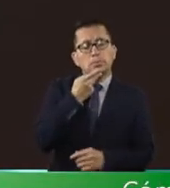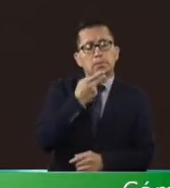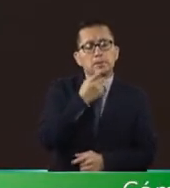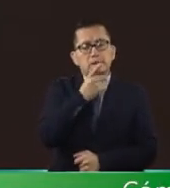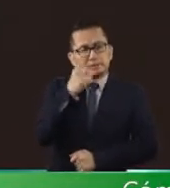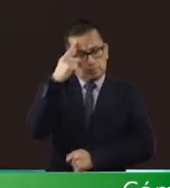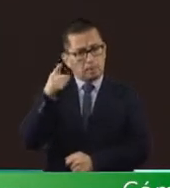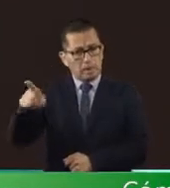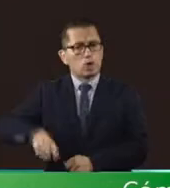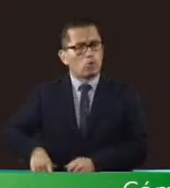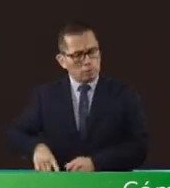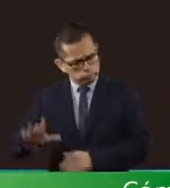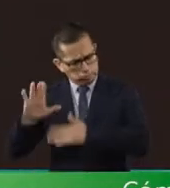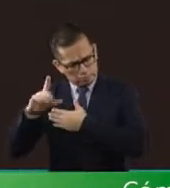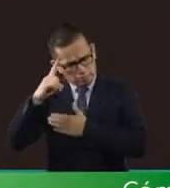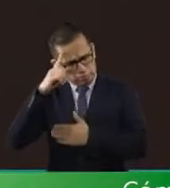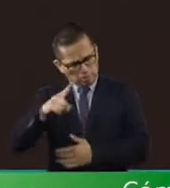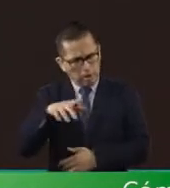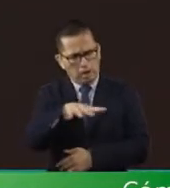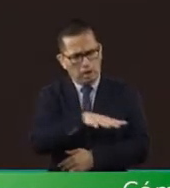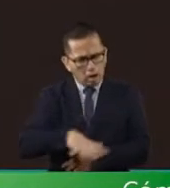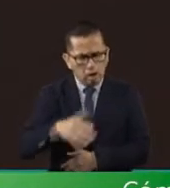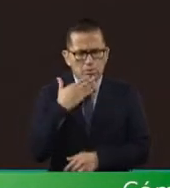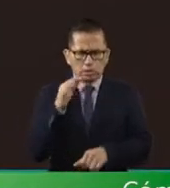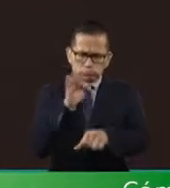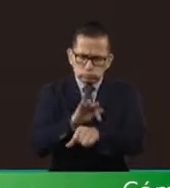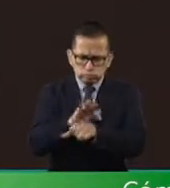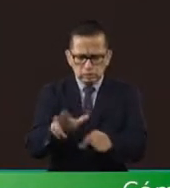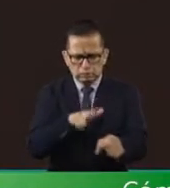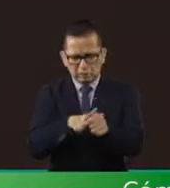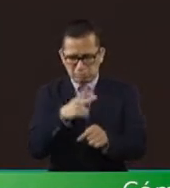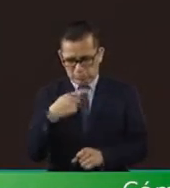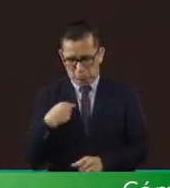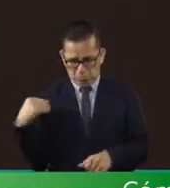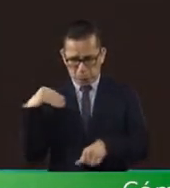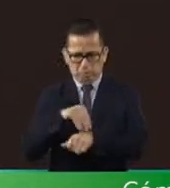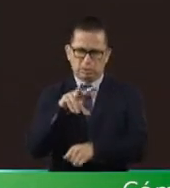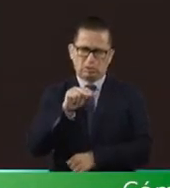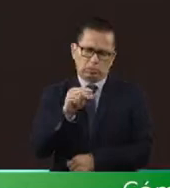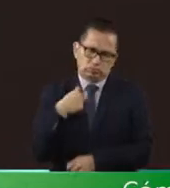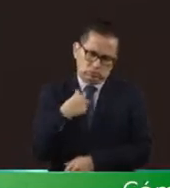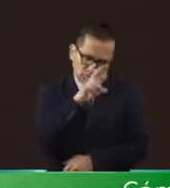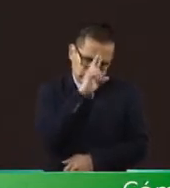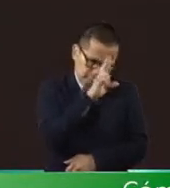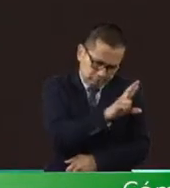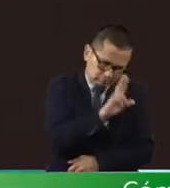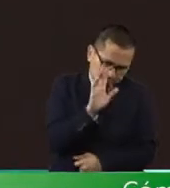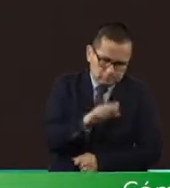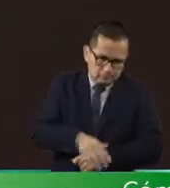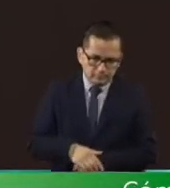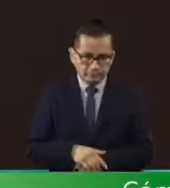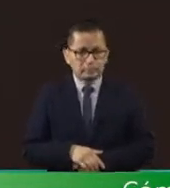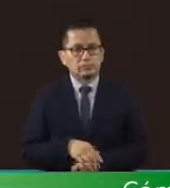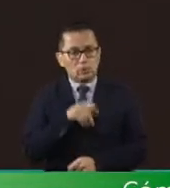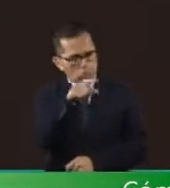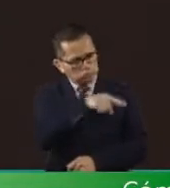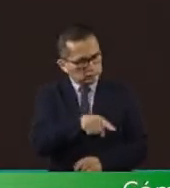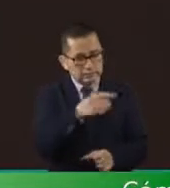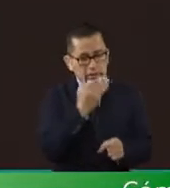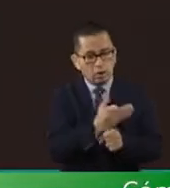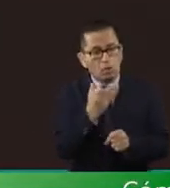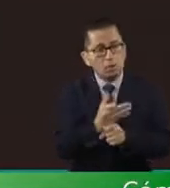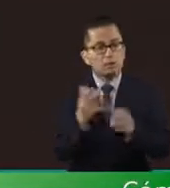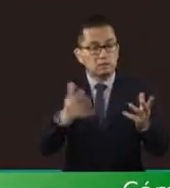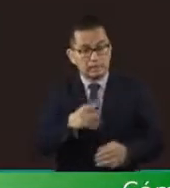descarbonización pero no lo voy a hacer por respeto a ella porque lo que le están haciendo a ella y le están haciendo a la presidenta shom en este